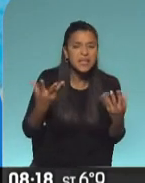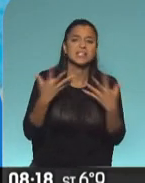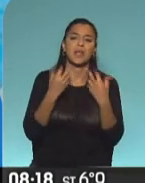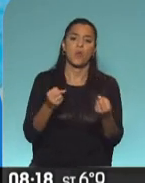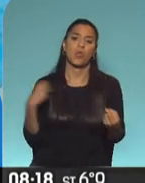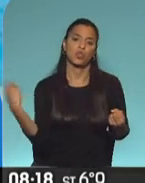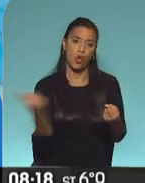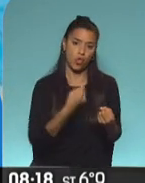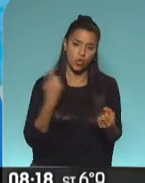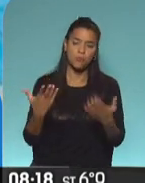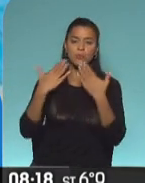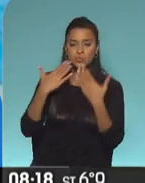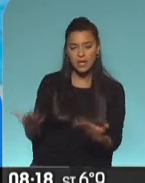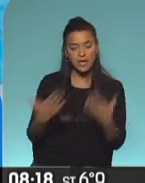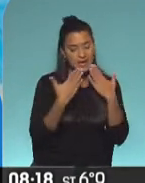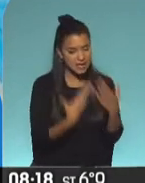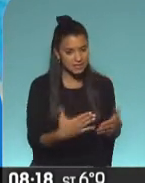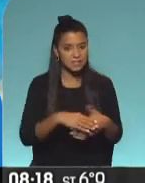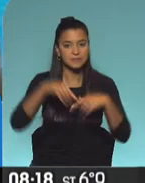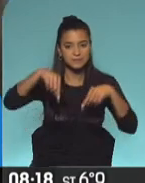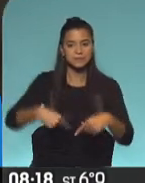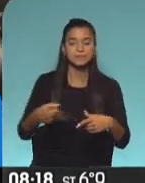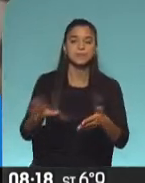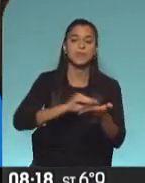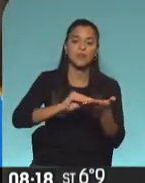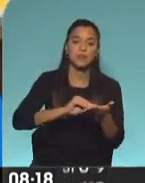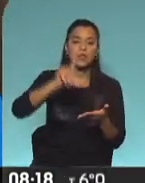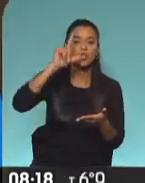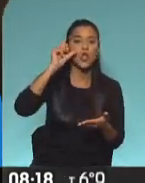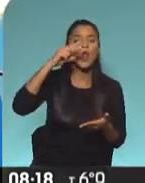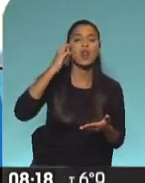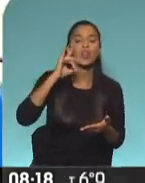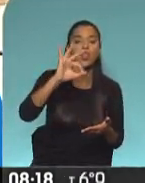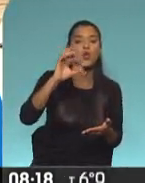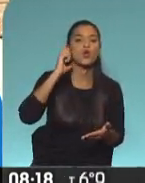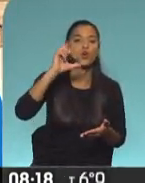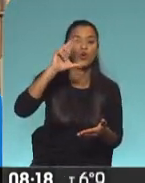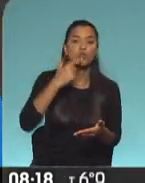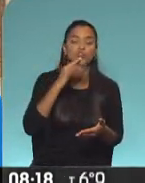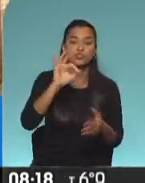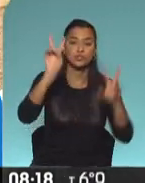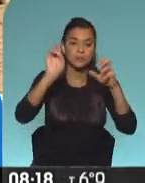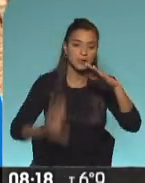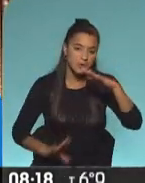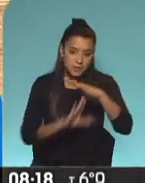de todo el planeta. Gracias, diputado. Gracias a ustedes. Bien, la palabra entonces del diputado Leonardo Grosso. Recordemos temas centrales, el